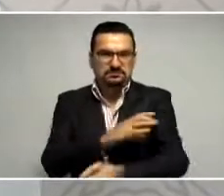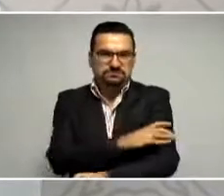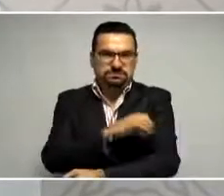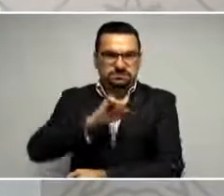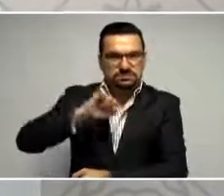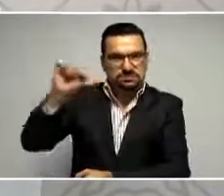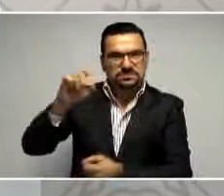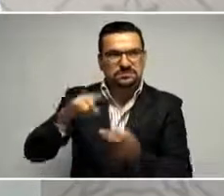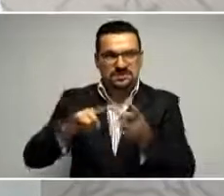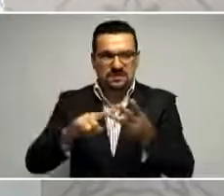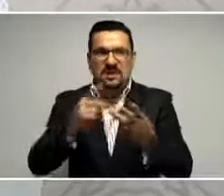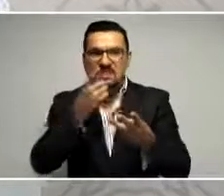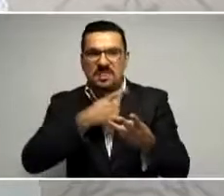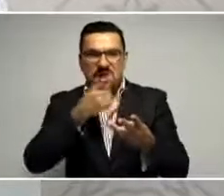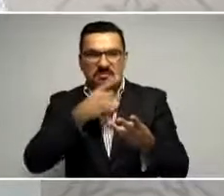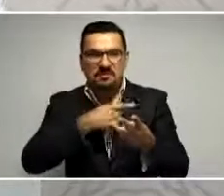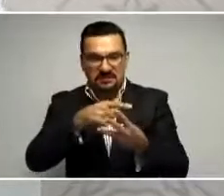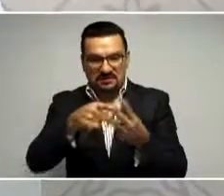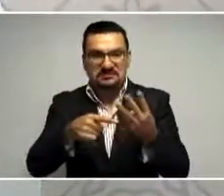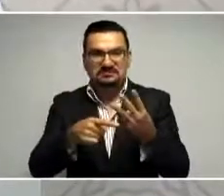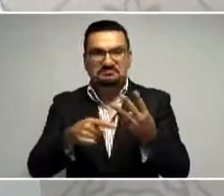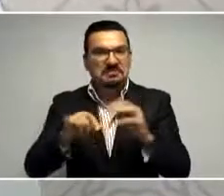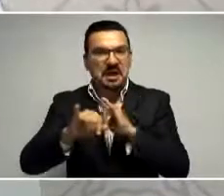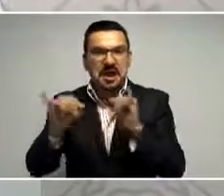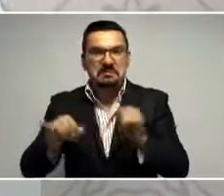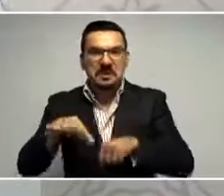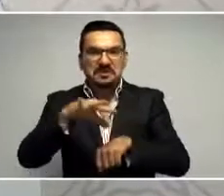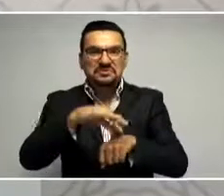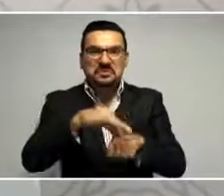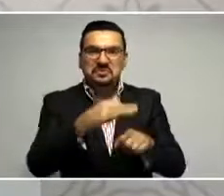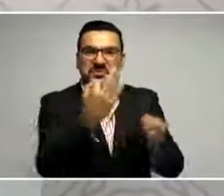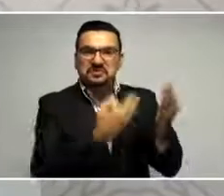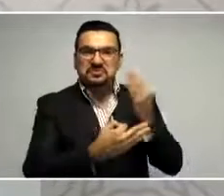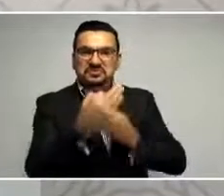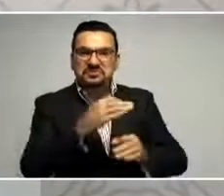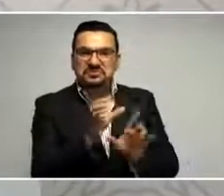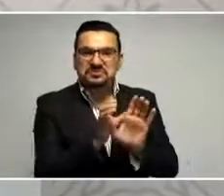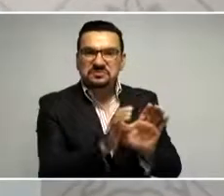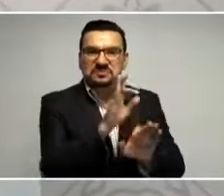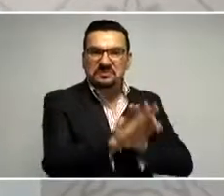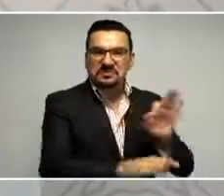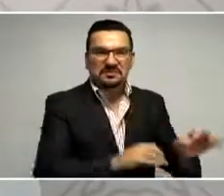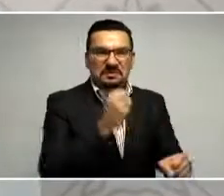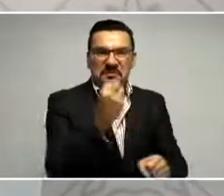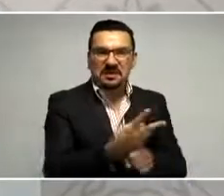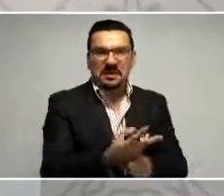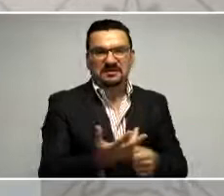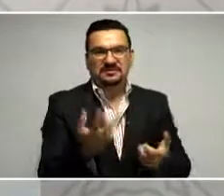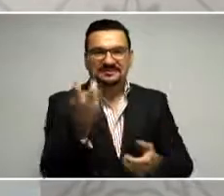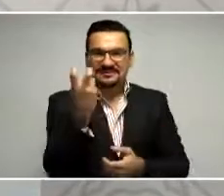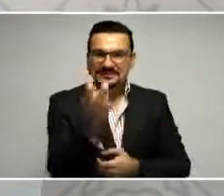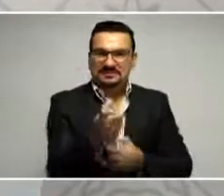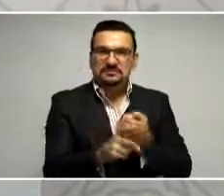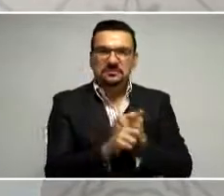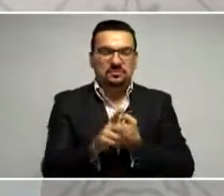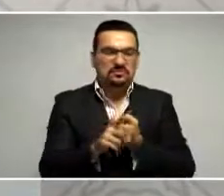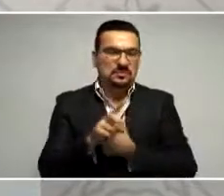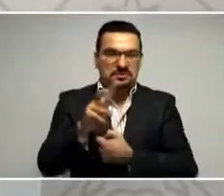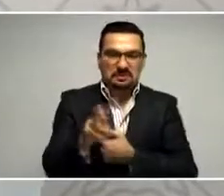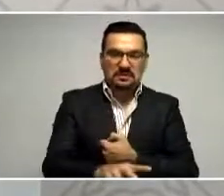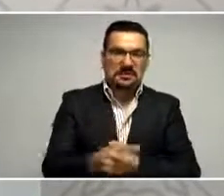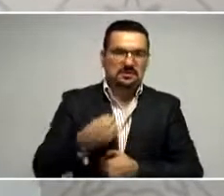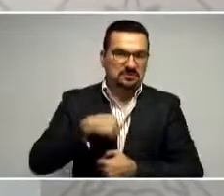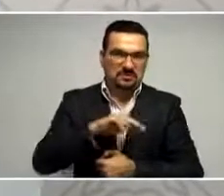hipertensión y diabetes no son atendidas con tal oportunidad. Por supuesto que no